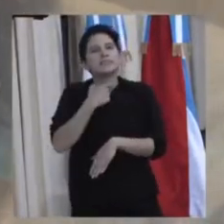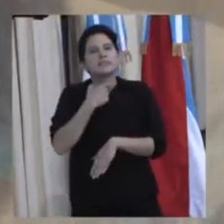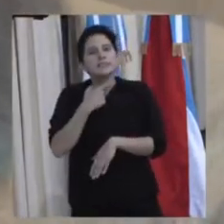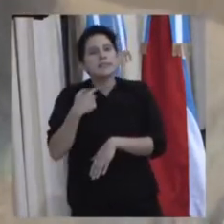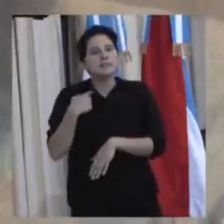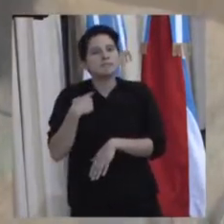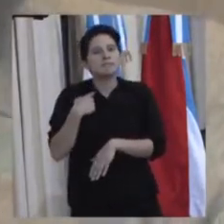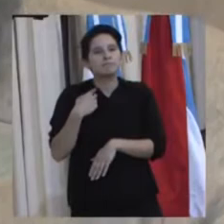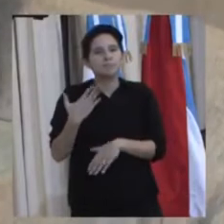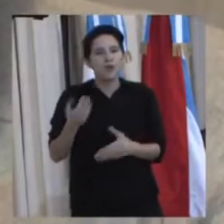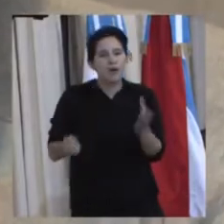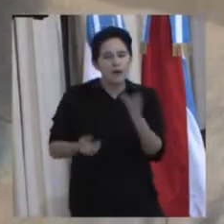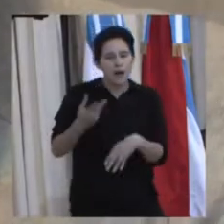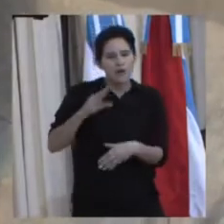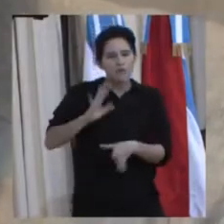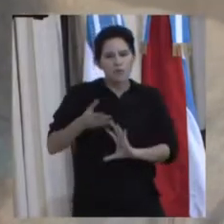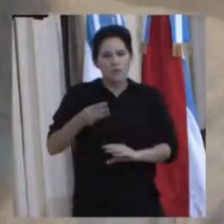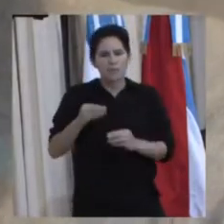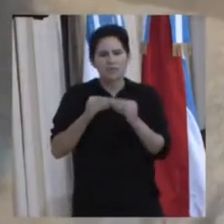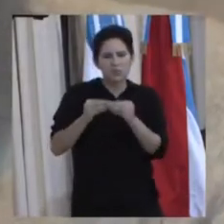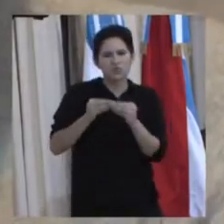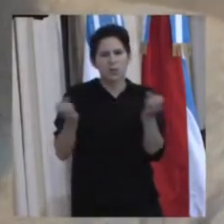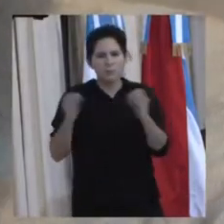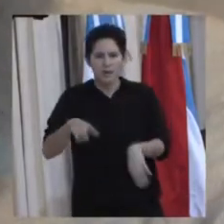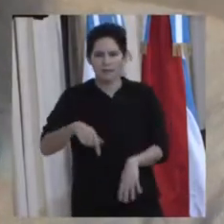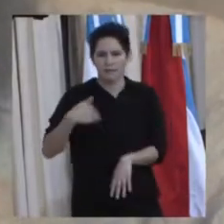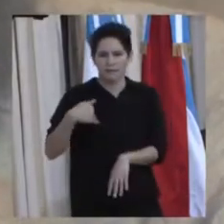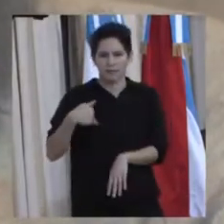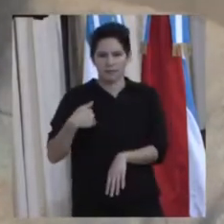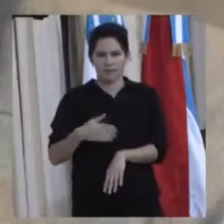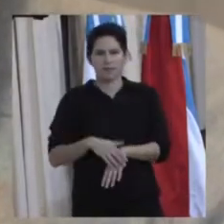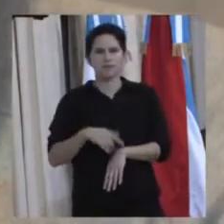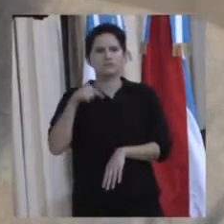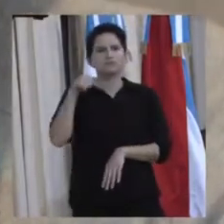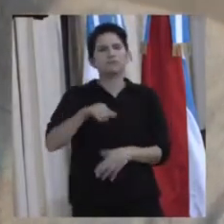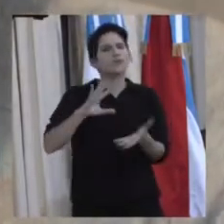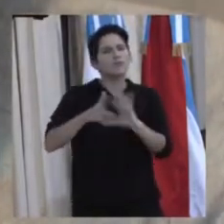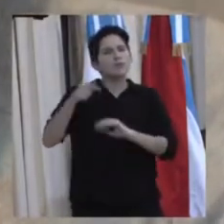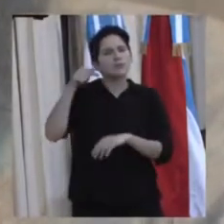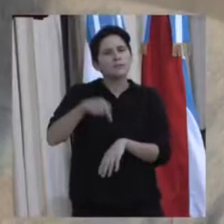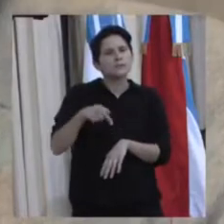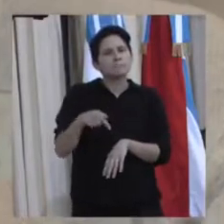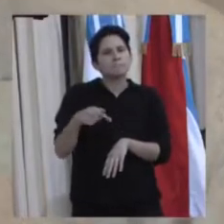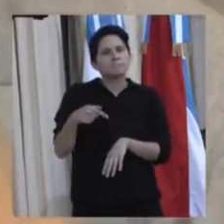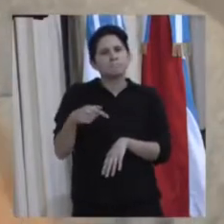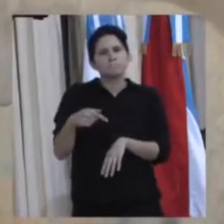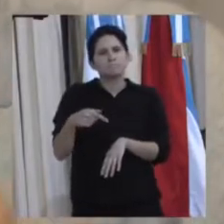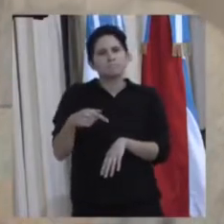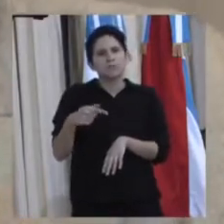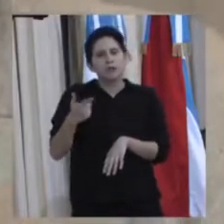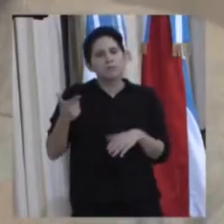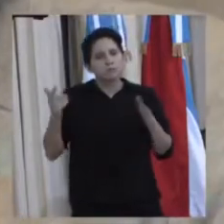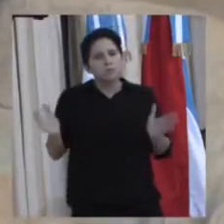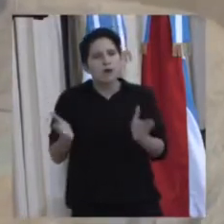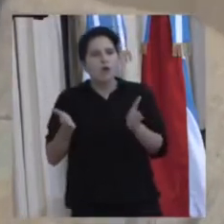diagnóstico de los males que aquejaban al país. Estaban esos diagnósticos, ¿no?, promovidos